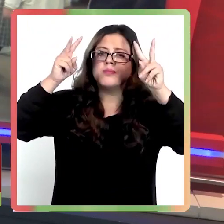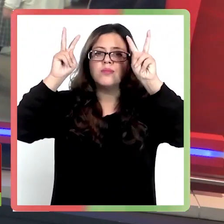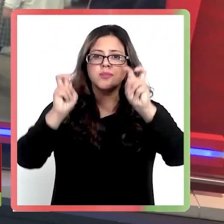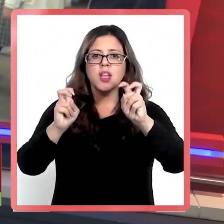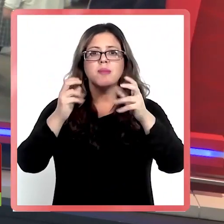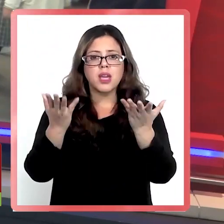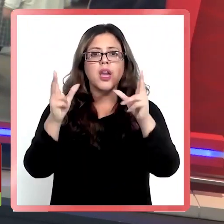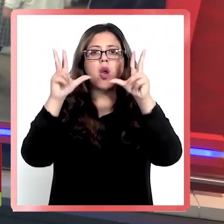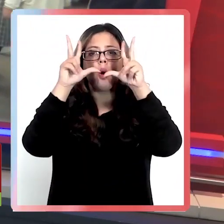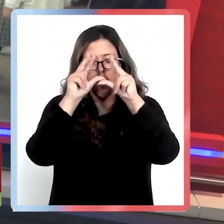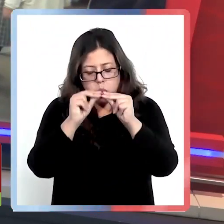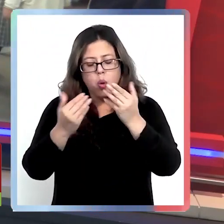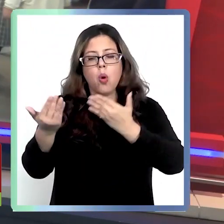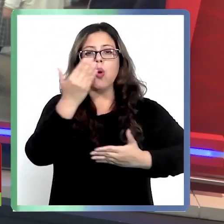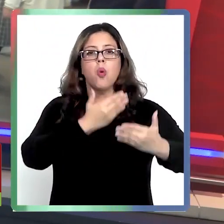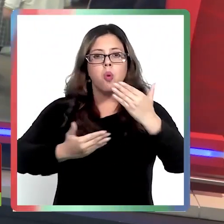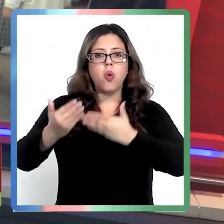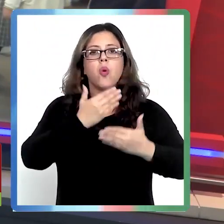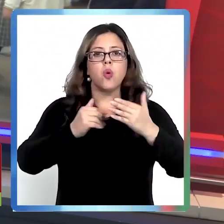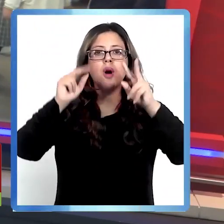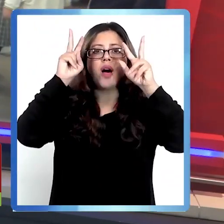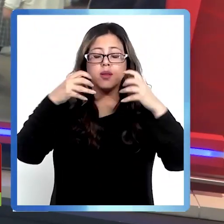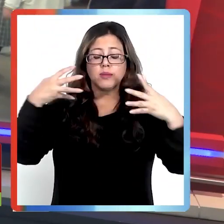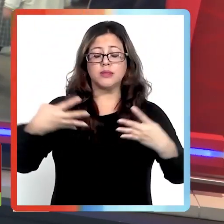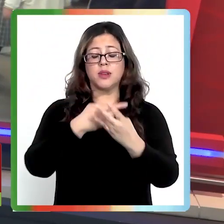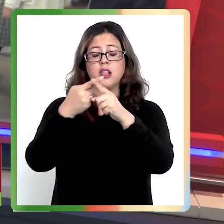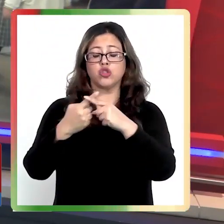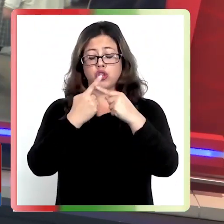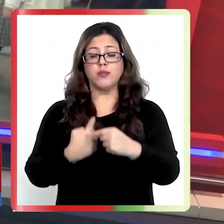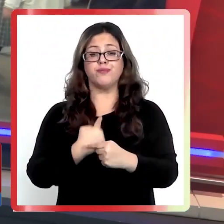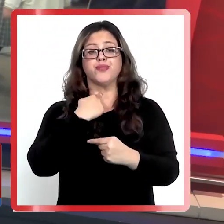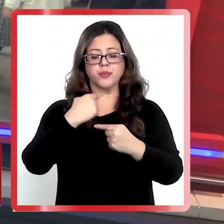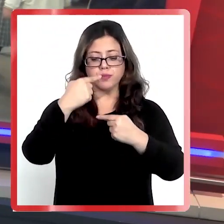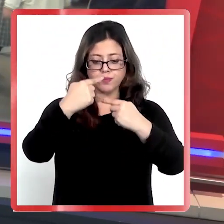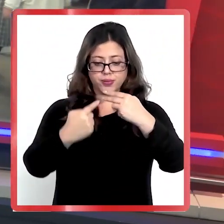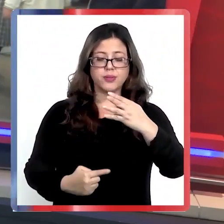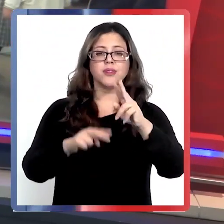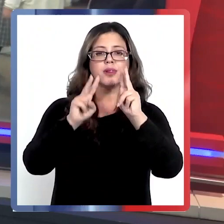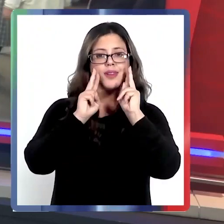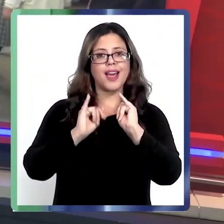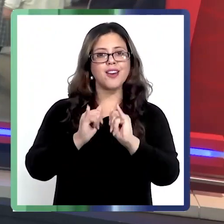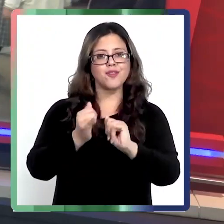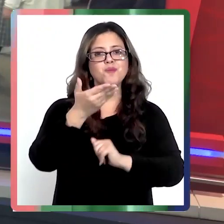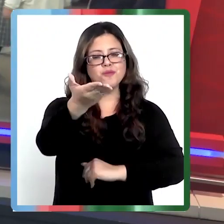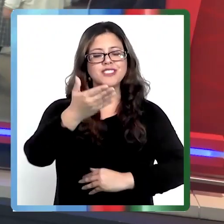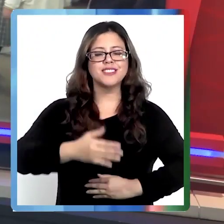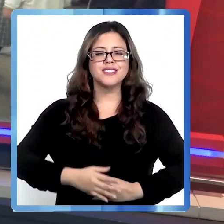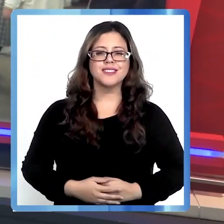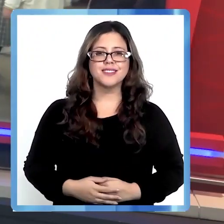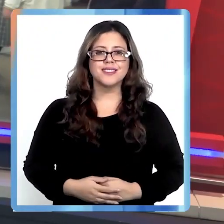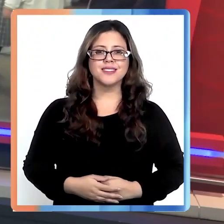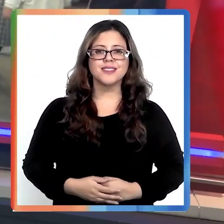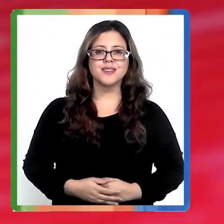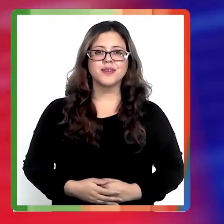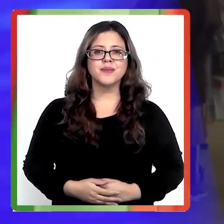sobre higiene del sueño, autocuidado, impacto de las redes sociales y mucho más. Vértice TV nos